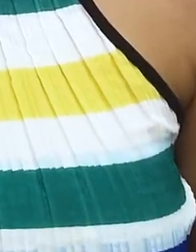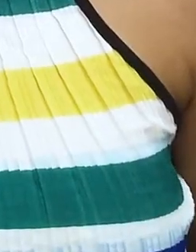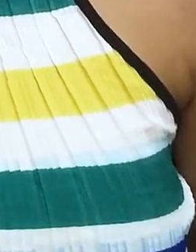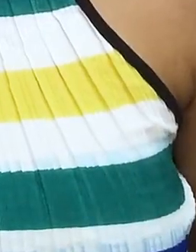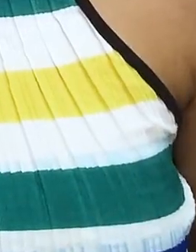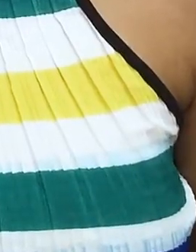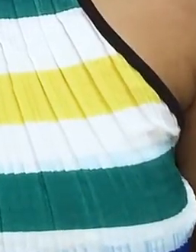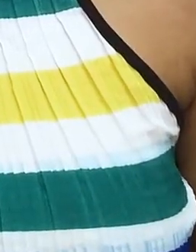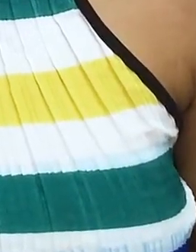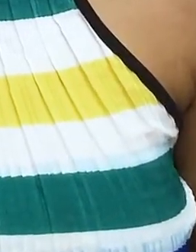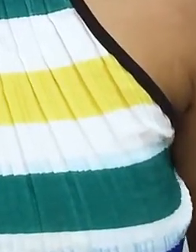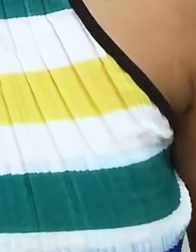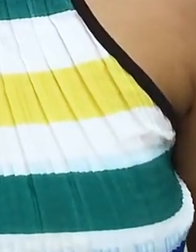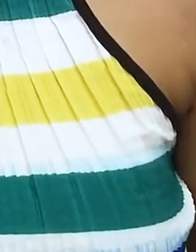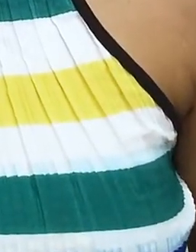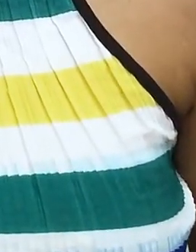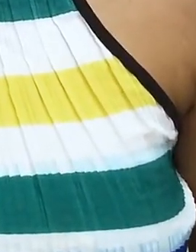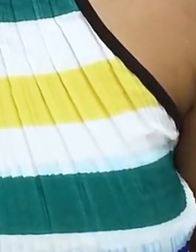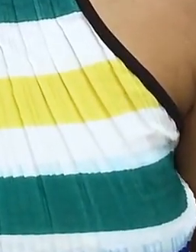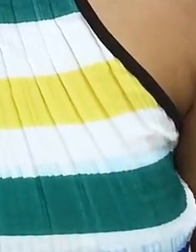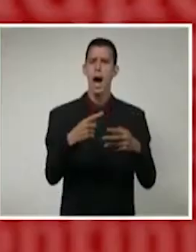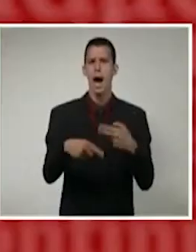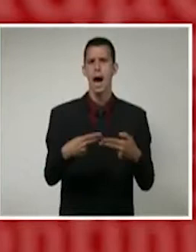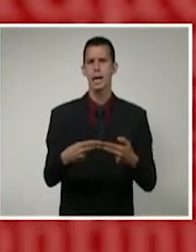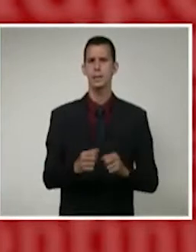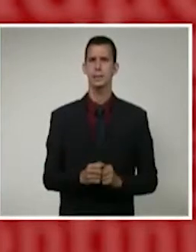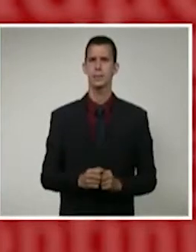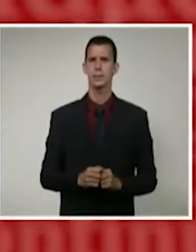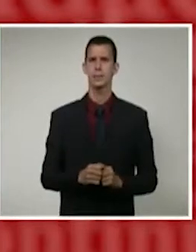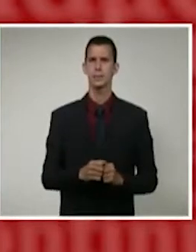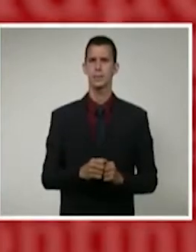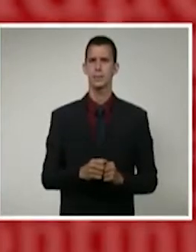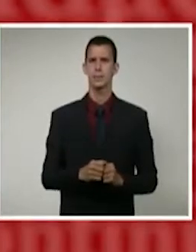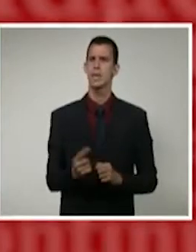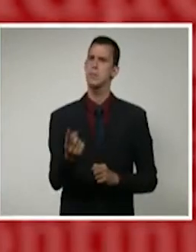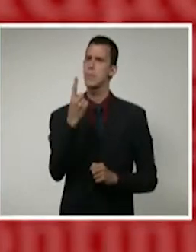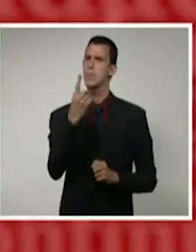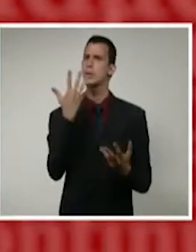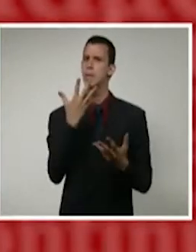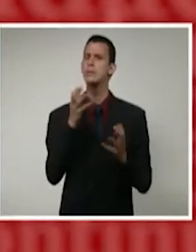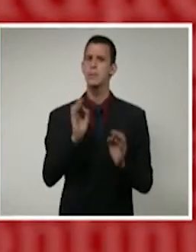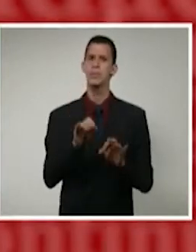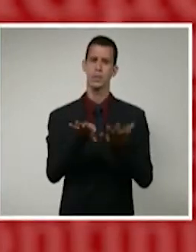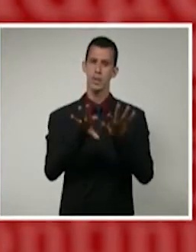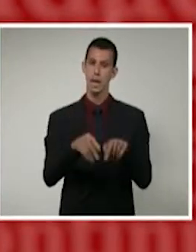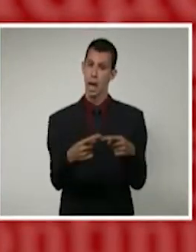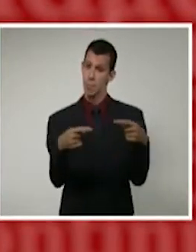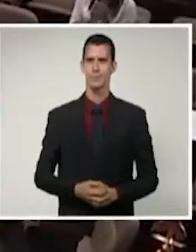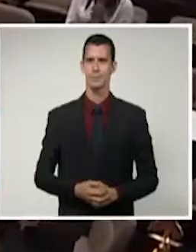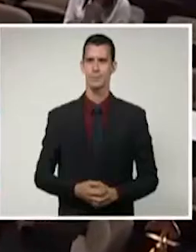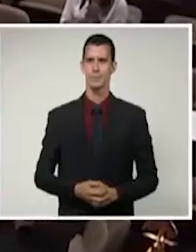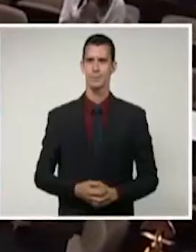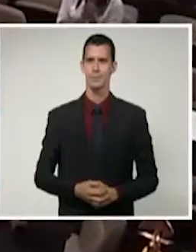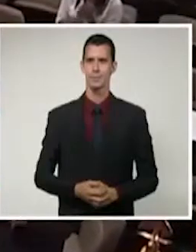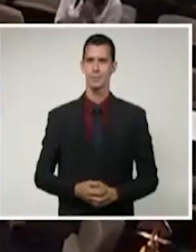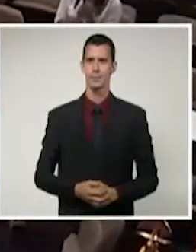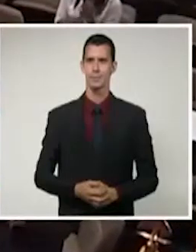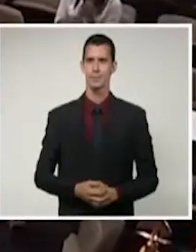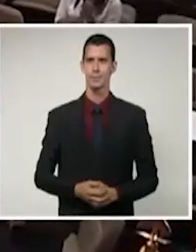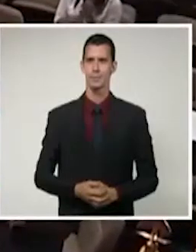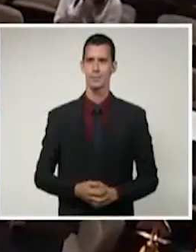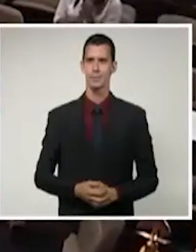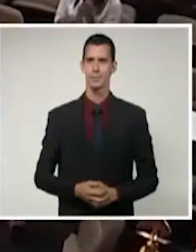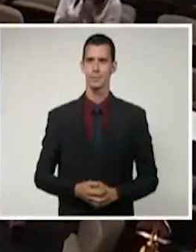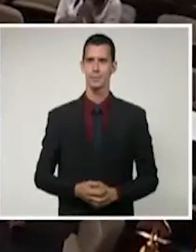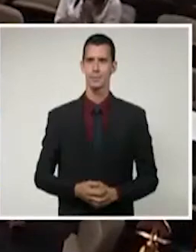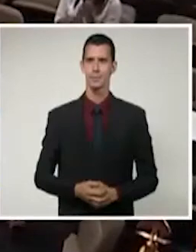Al comenzar la sesión de clausura, el general de ejército Raúl Castro Ruz realizó la presentación del primer secretario del Comité Central del Partido,